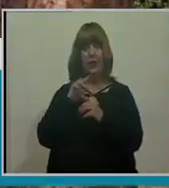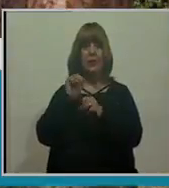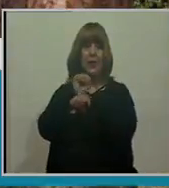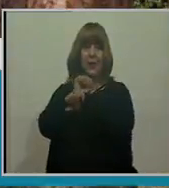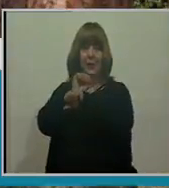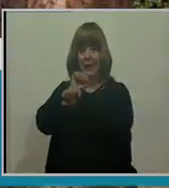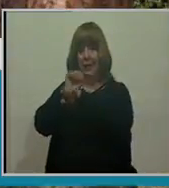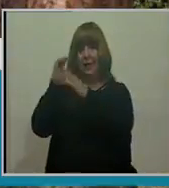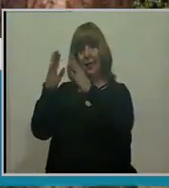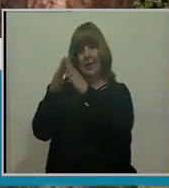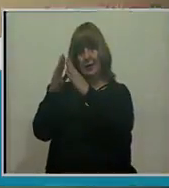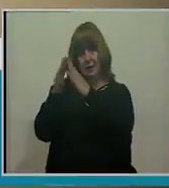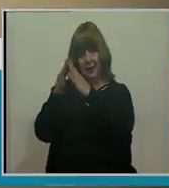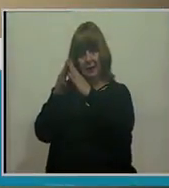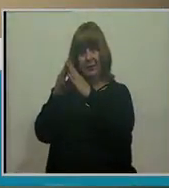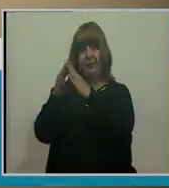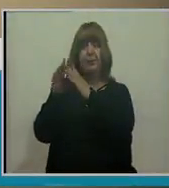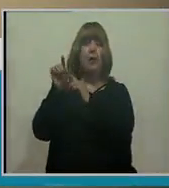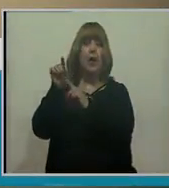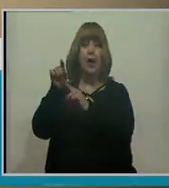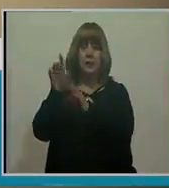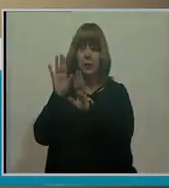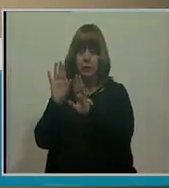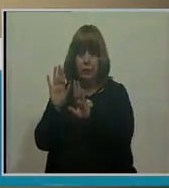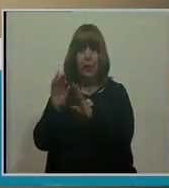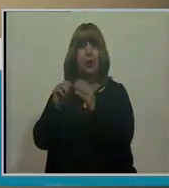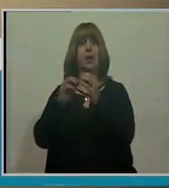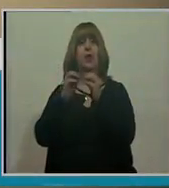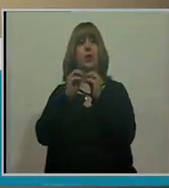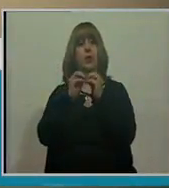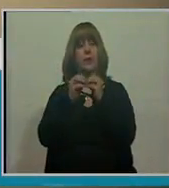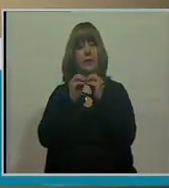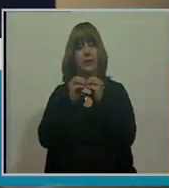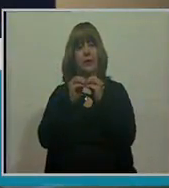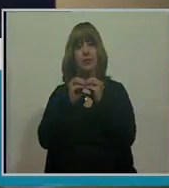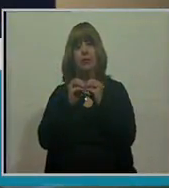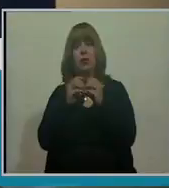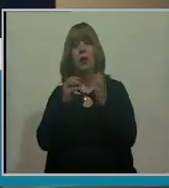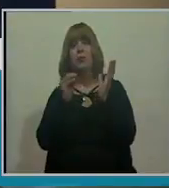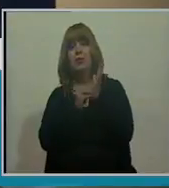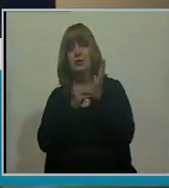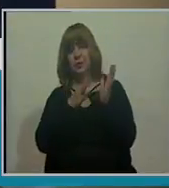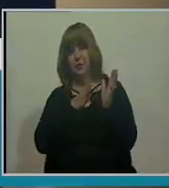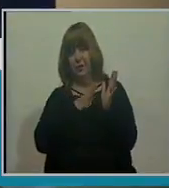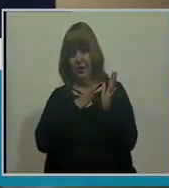esa situación va a esperar el juicio que dicen todavía no tiene fecha.